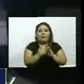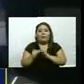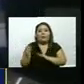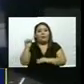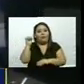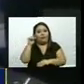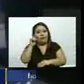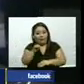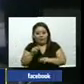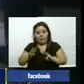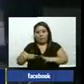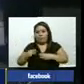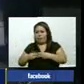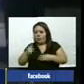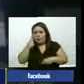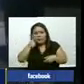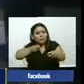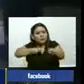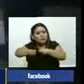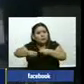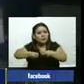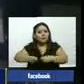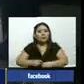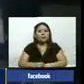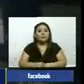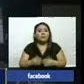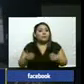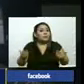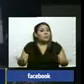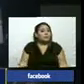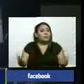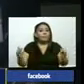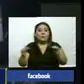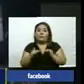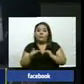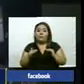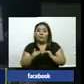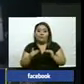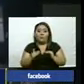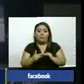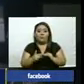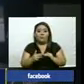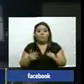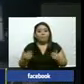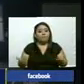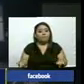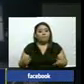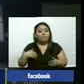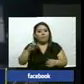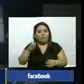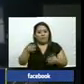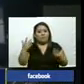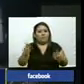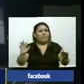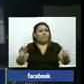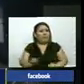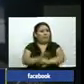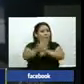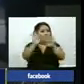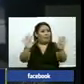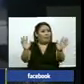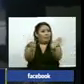han estado operando esta estructura. Por otra parte, también se tiene el esclarecimiento de un caso